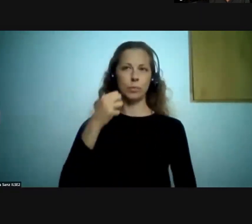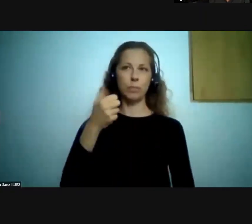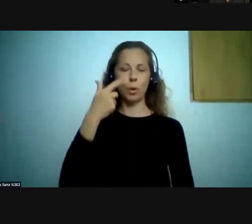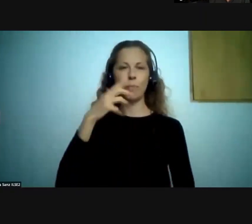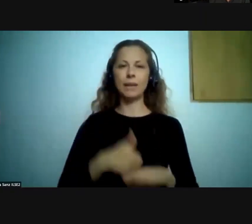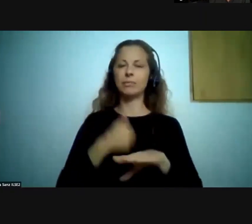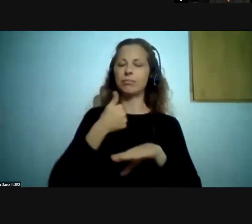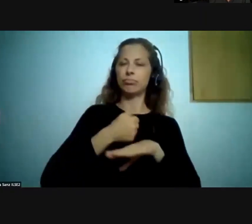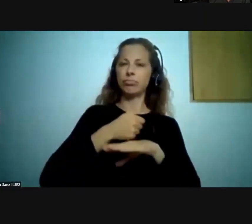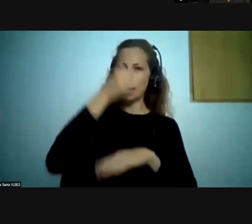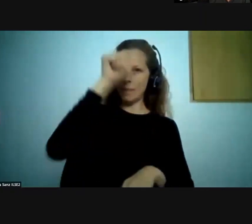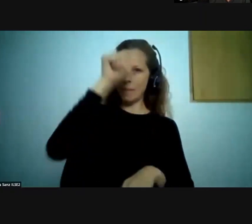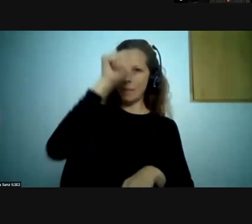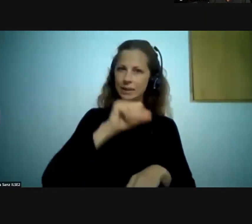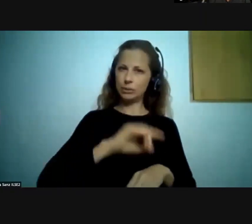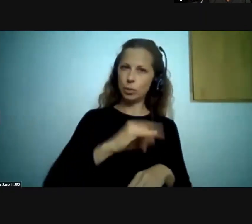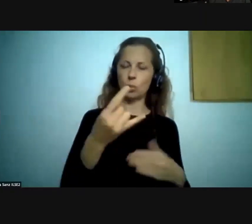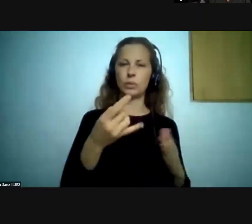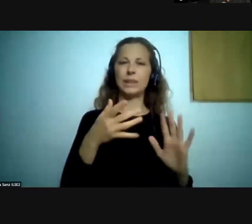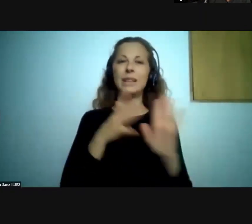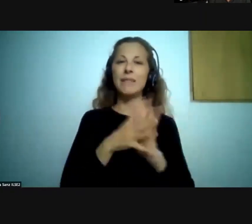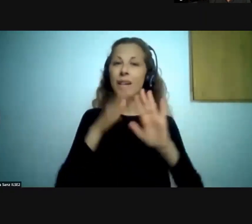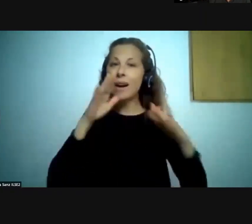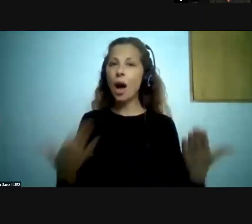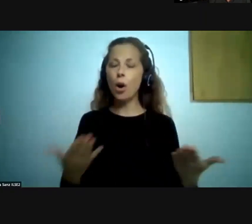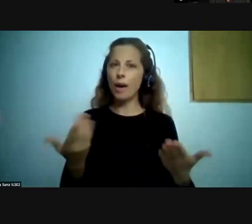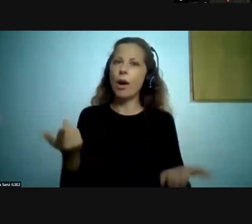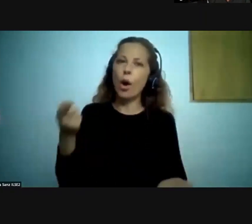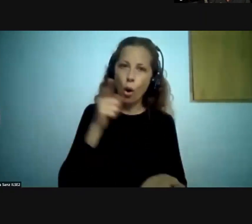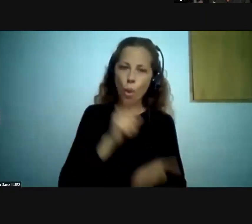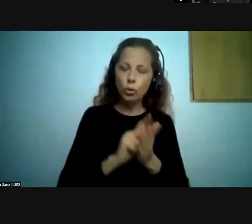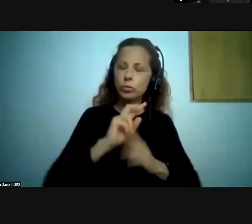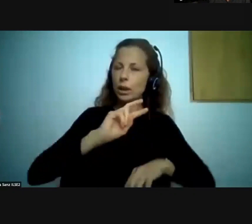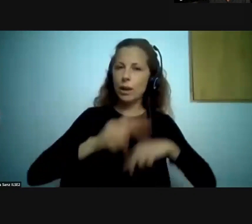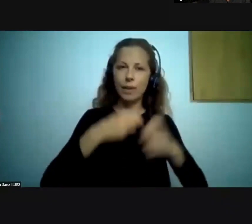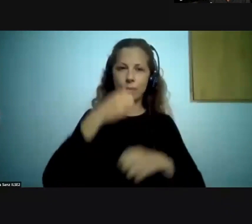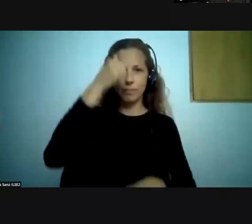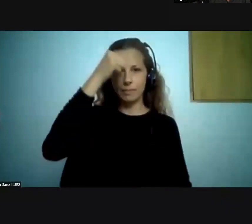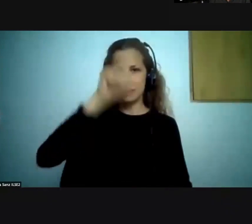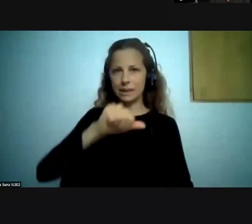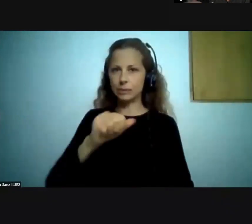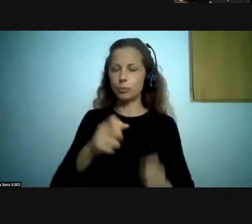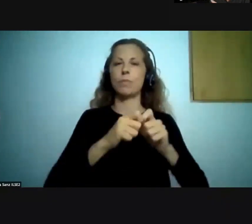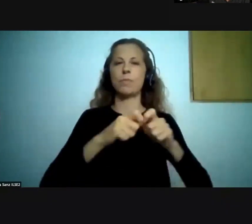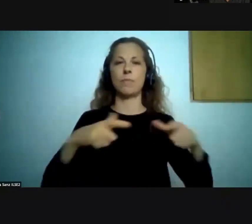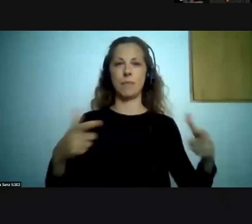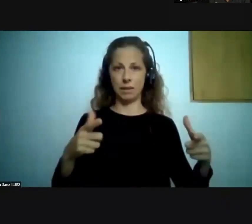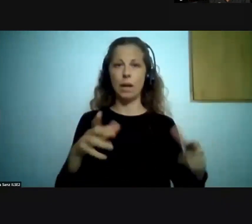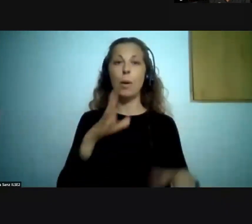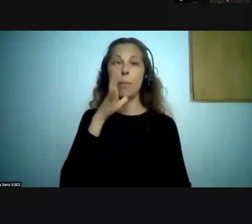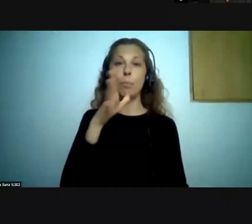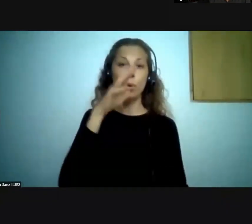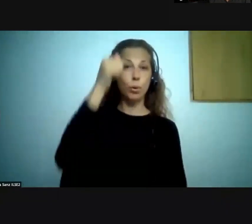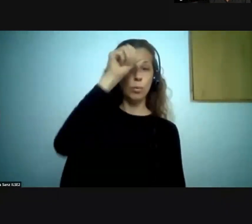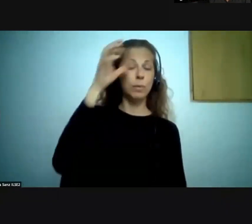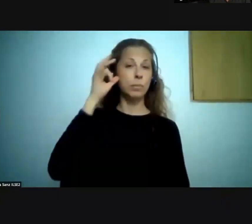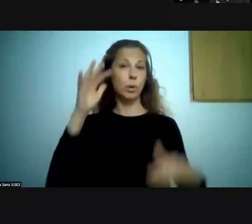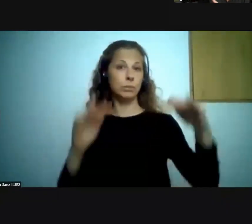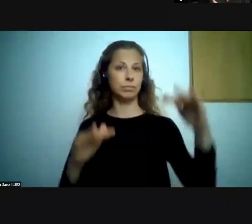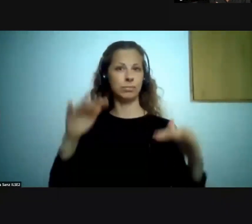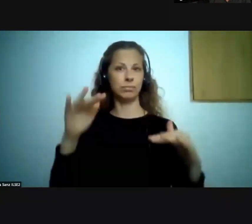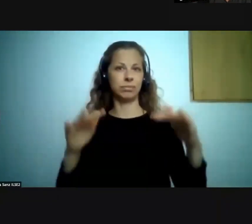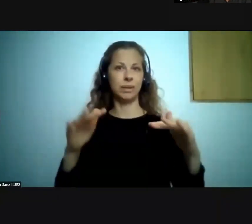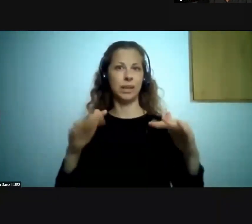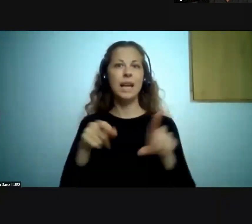machistas. Hay un repliegue machista como consecuencia de esa transformación asimétrica y con, digamos, por no utilizar la